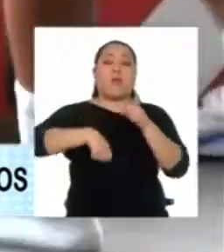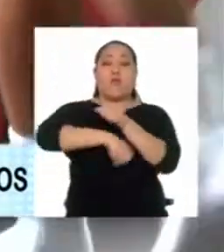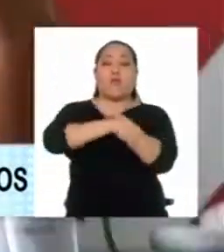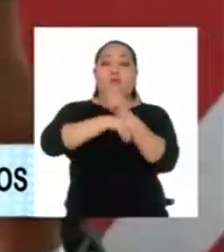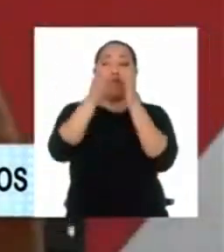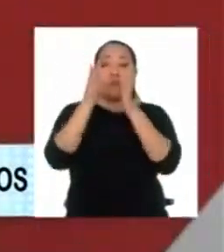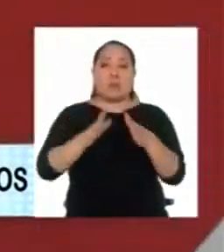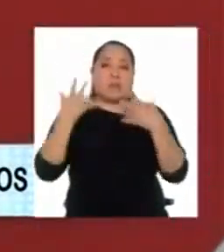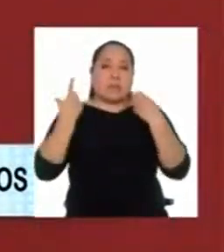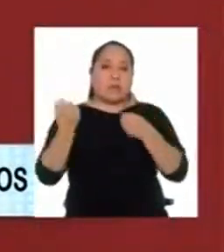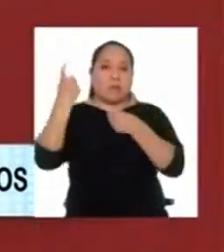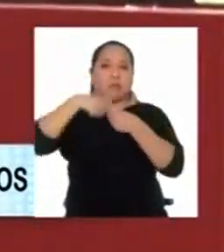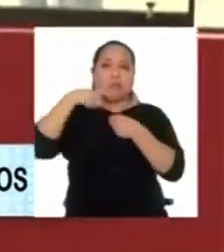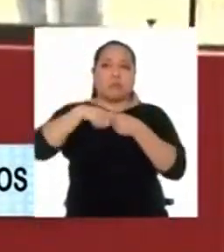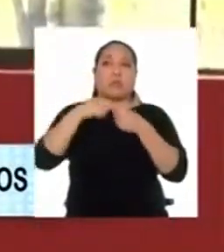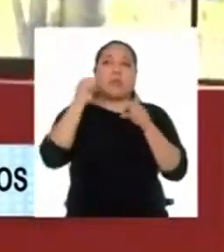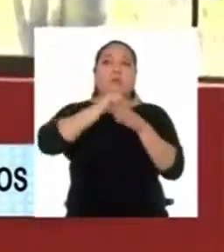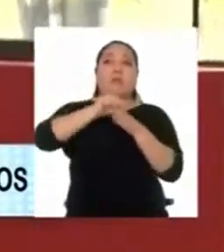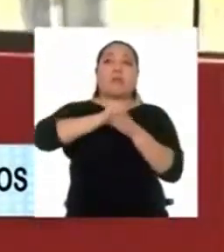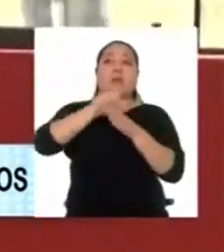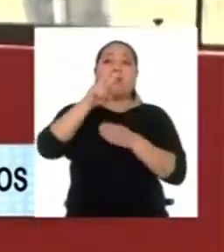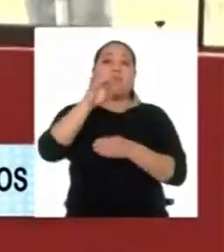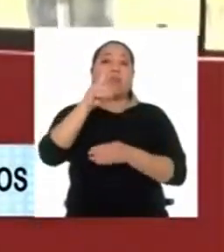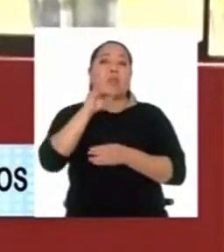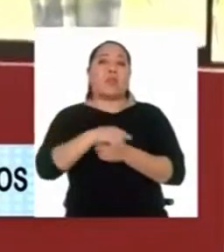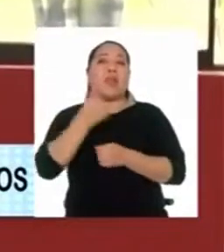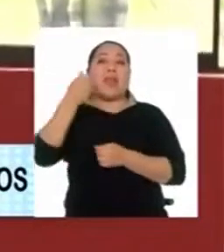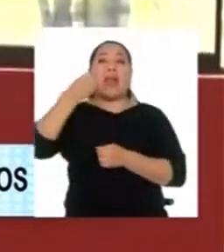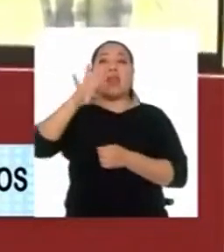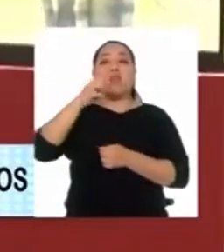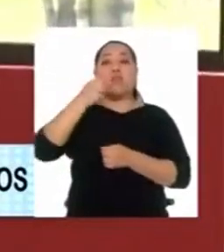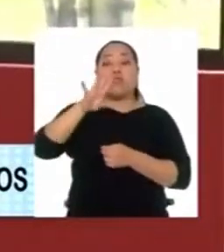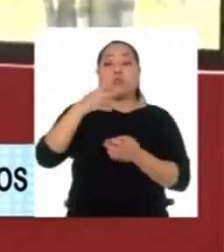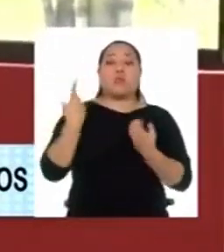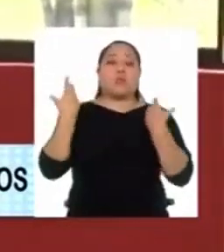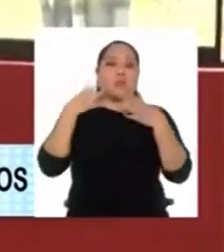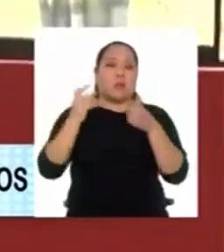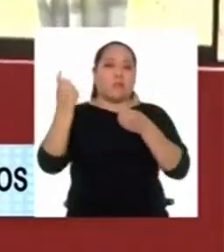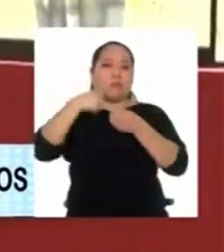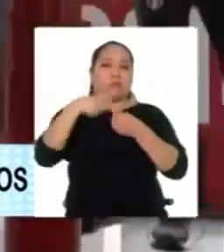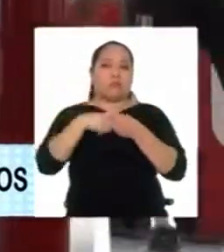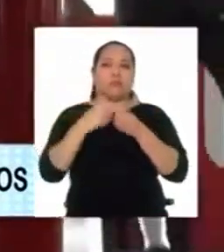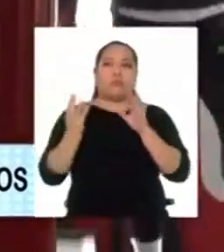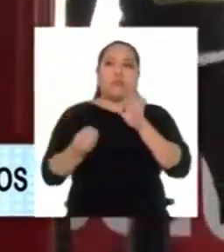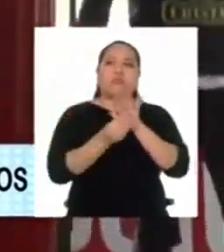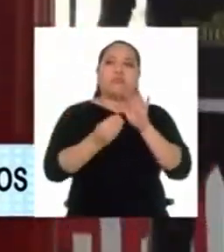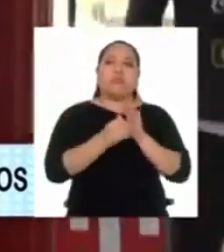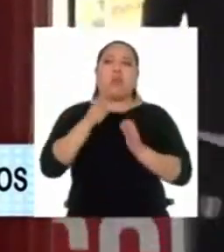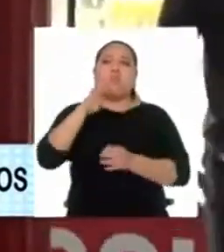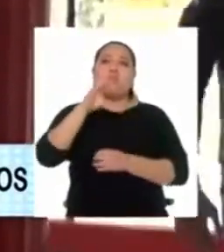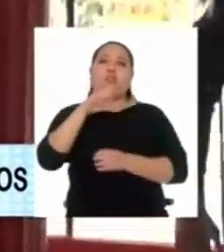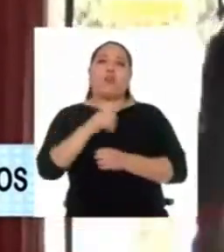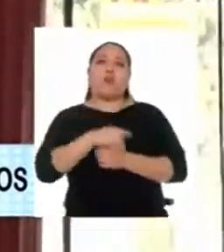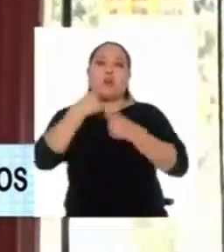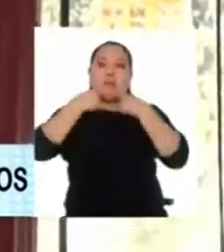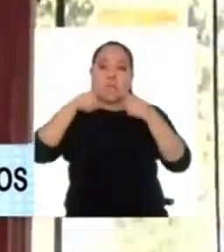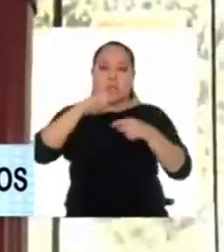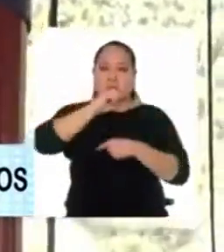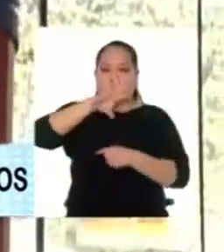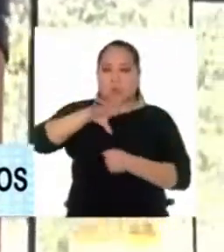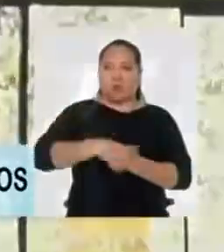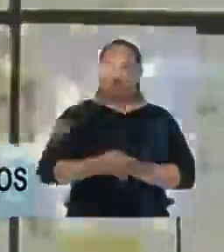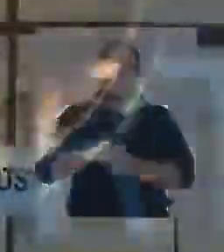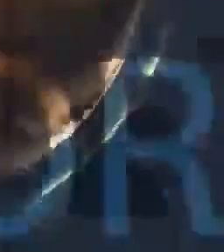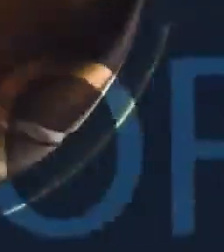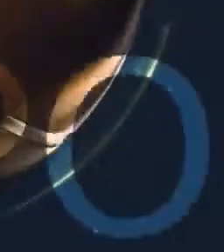en este momento haciendo en la videna 14 elementos, con la incorporación justamente de los futbolistas de Boca Juniors mencionados. Además,